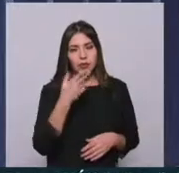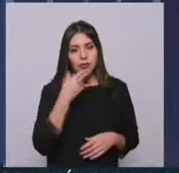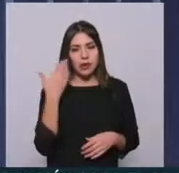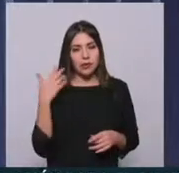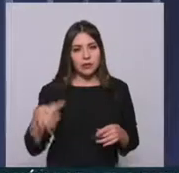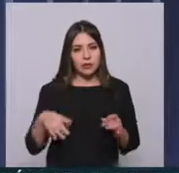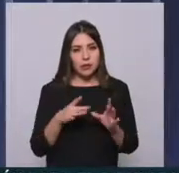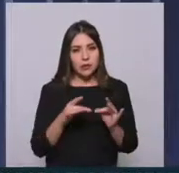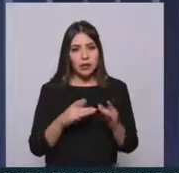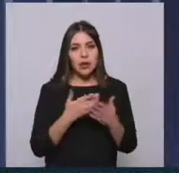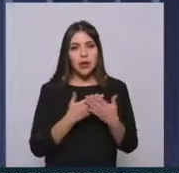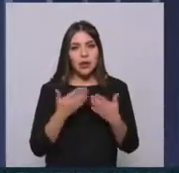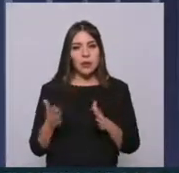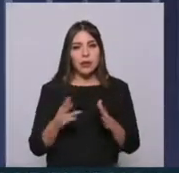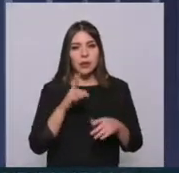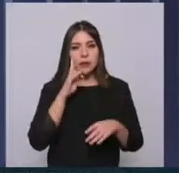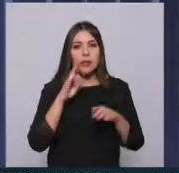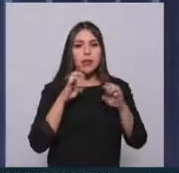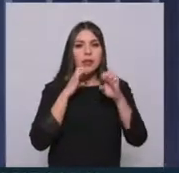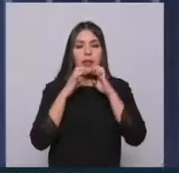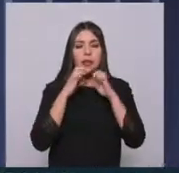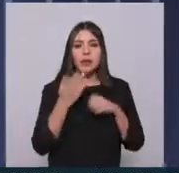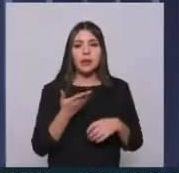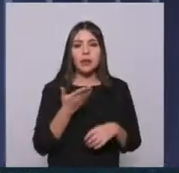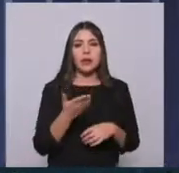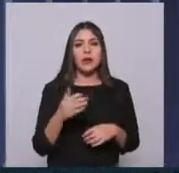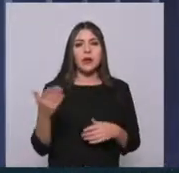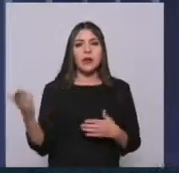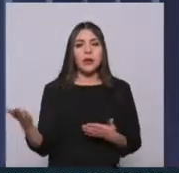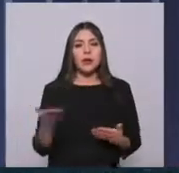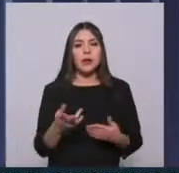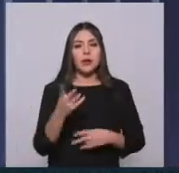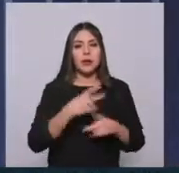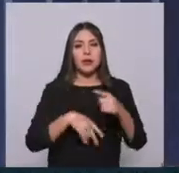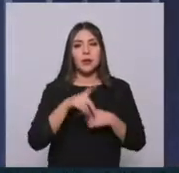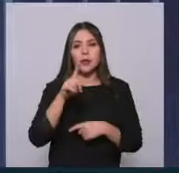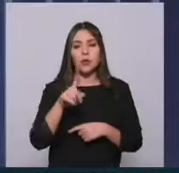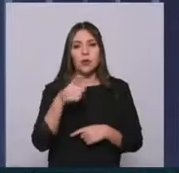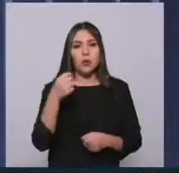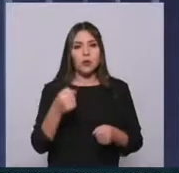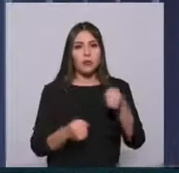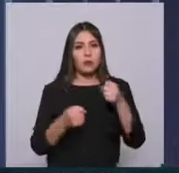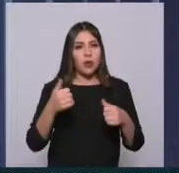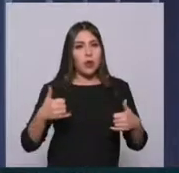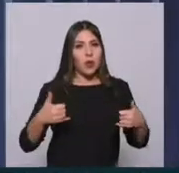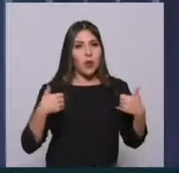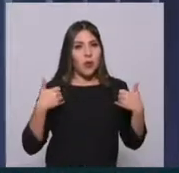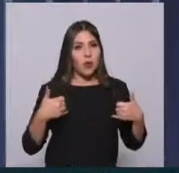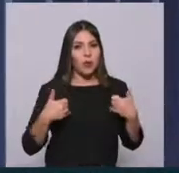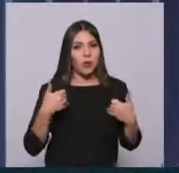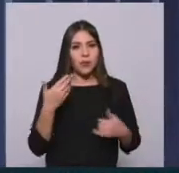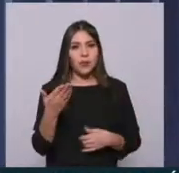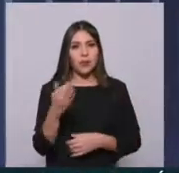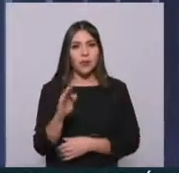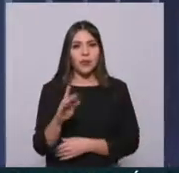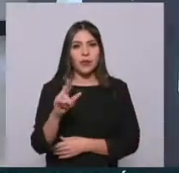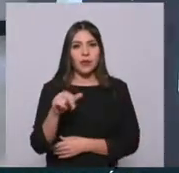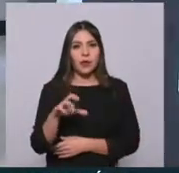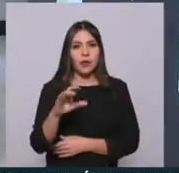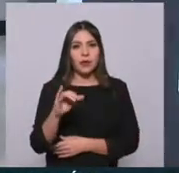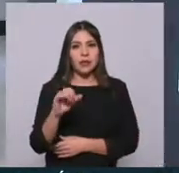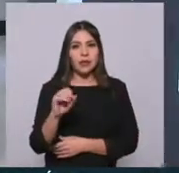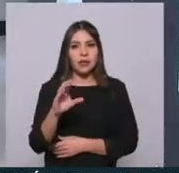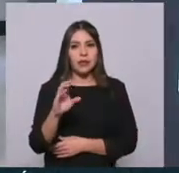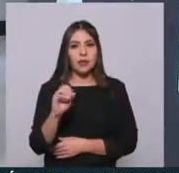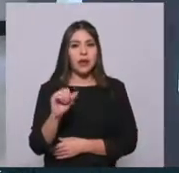Es momento de meternos de lleno ya a la entrevista porque está conmigo un piloto bastante joven, de hecho Francisco Ablanedo.